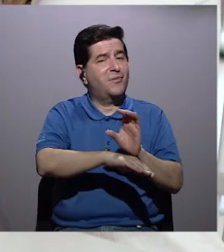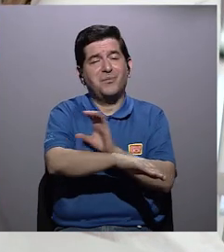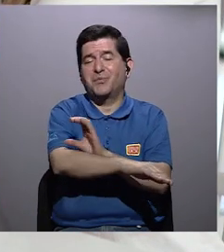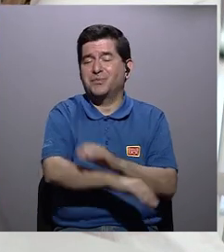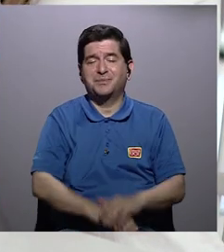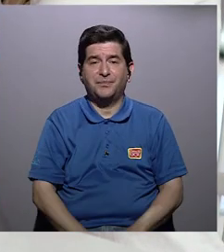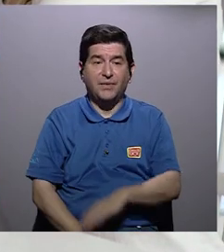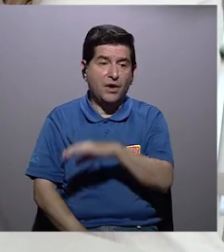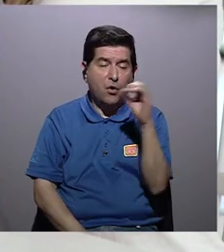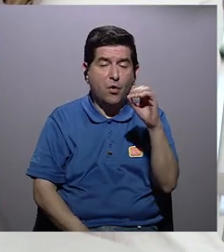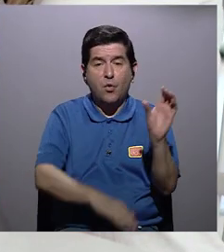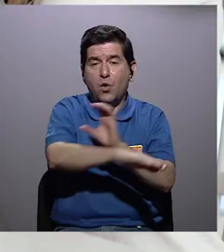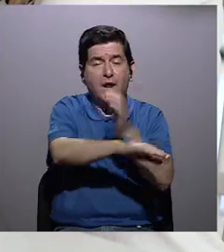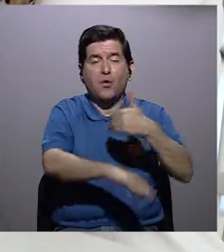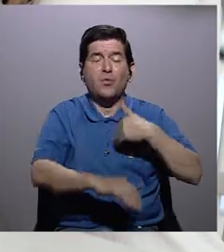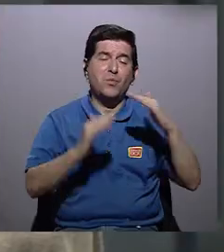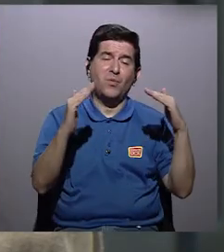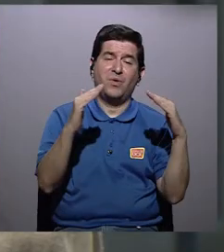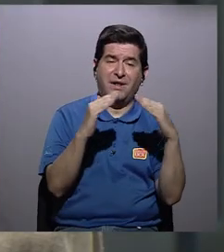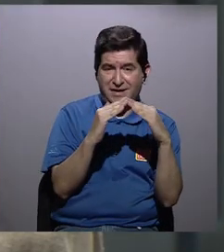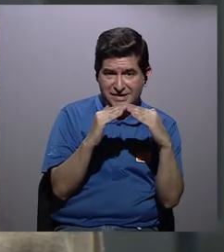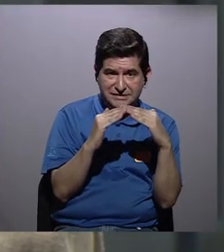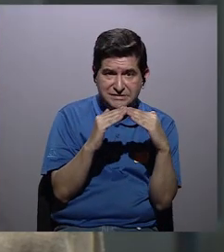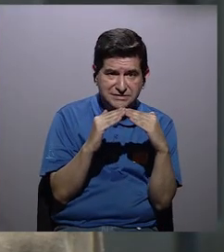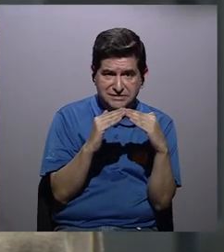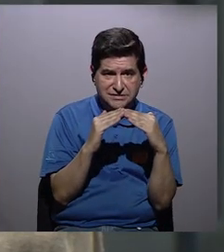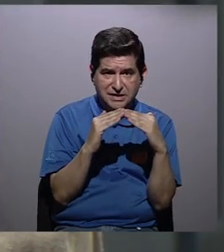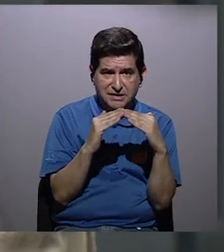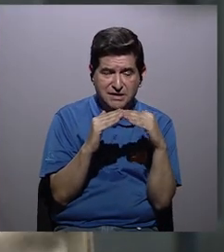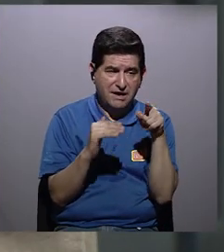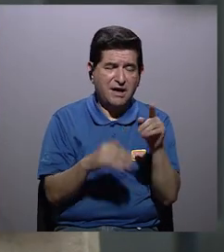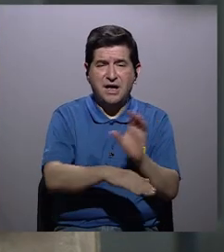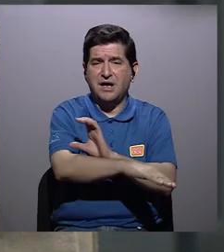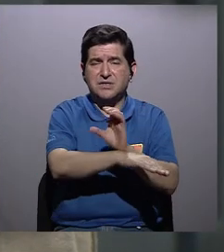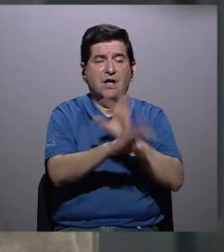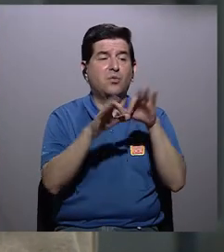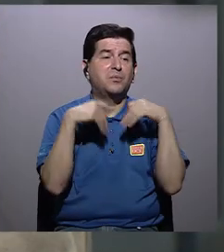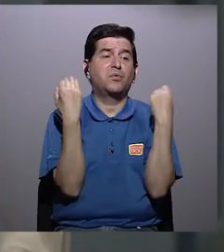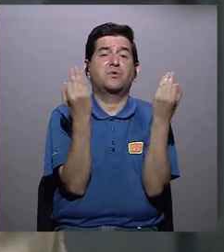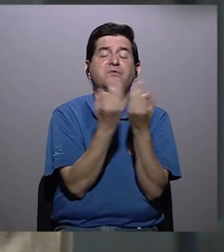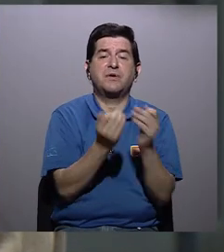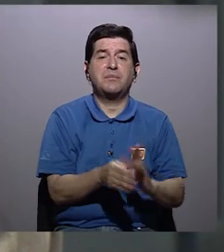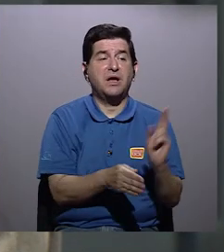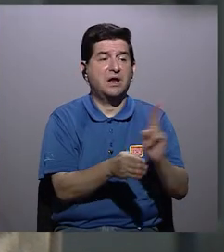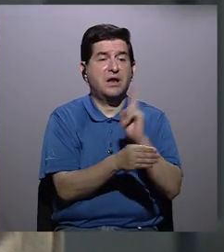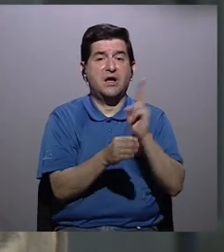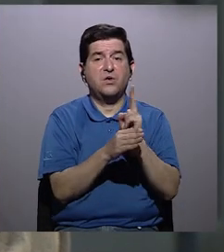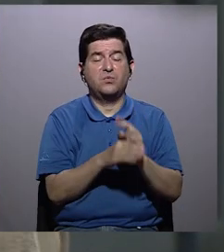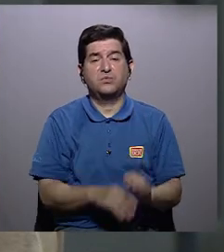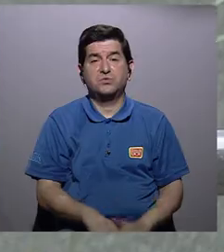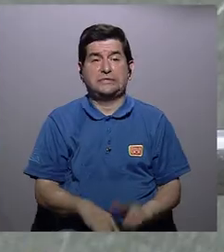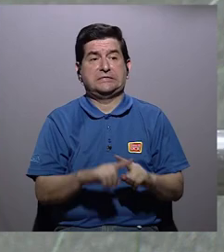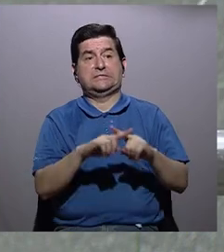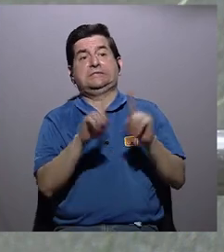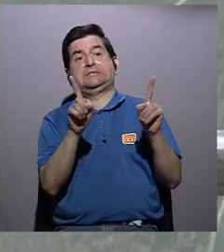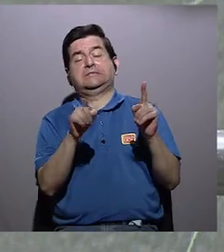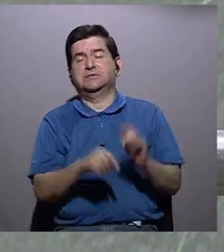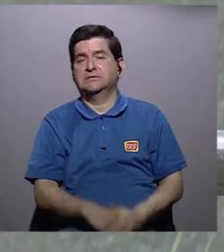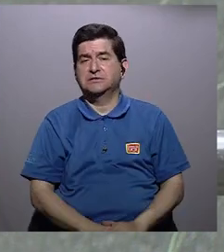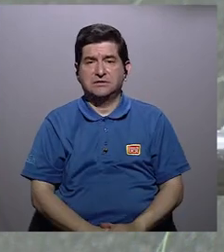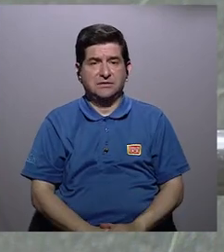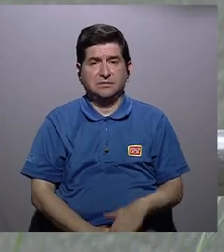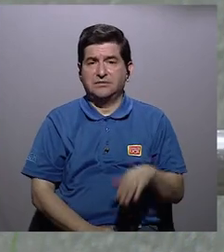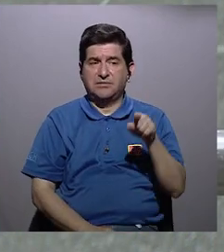O la compu que tienen en casa es una compu familiar y los usos son muy particulares y que no